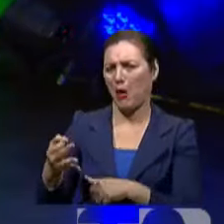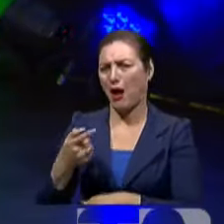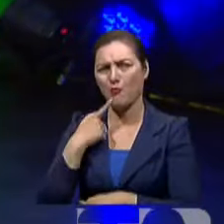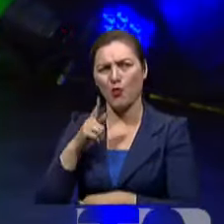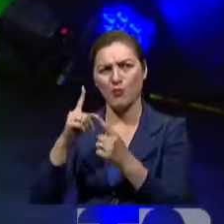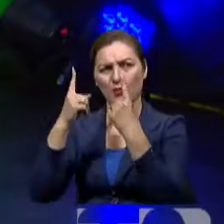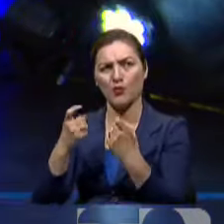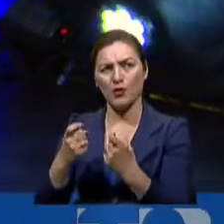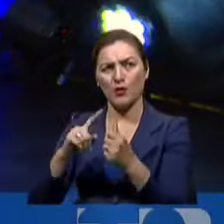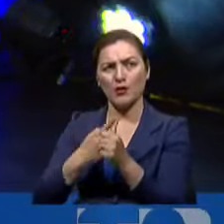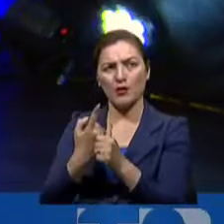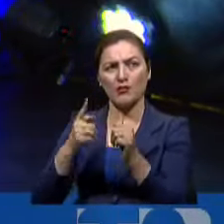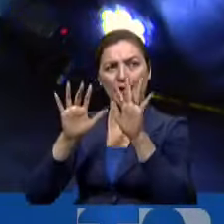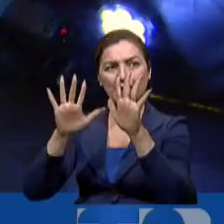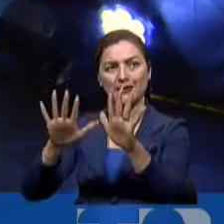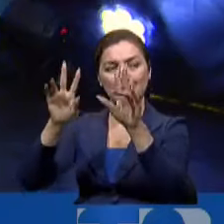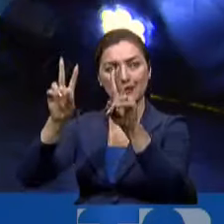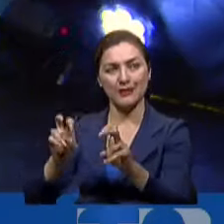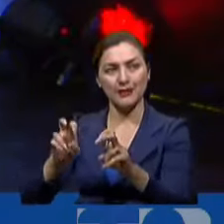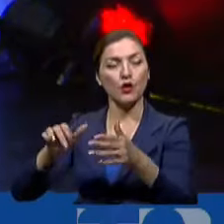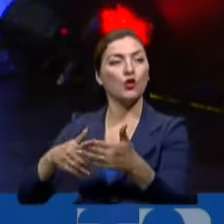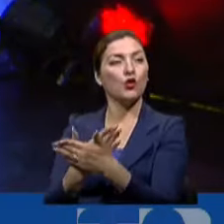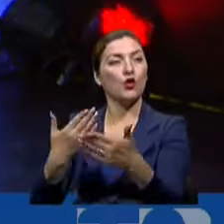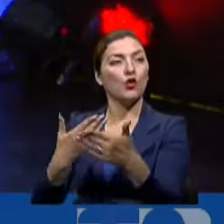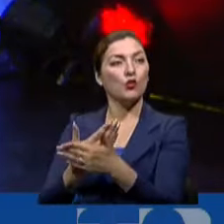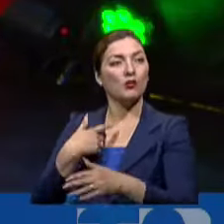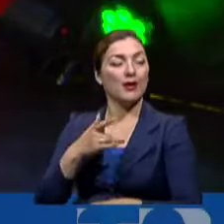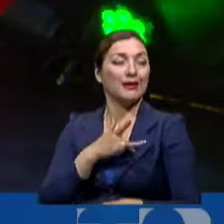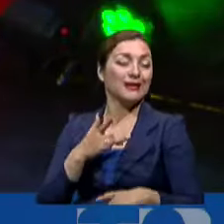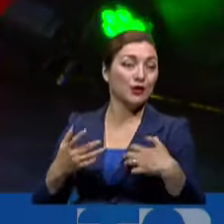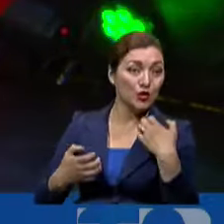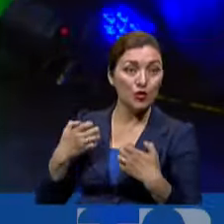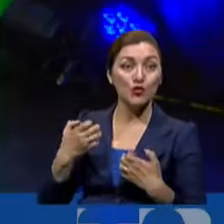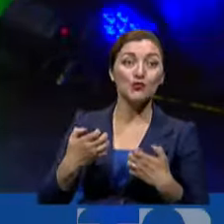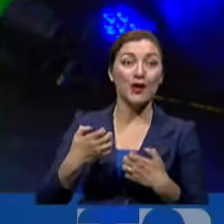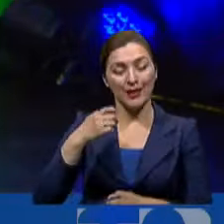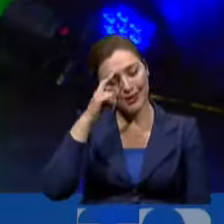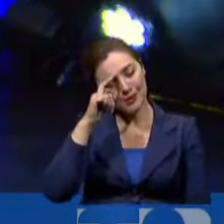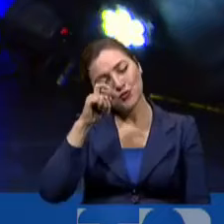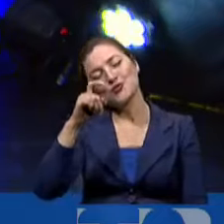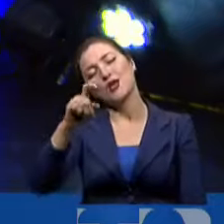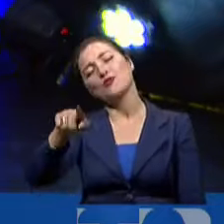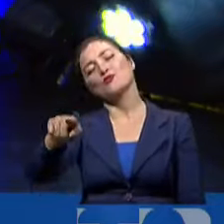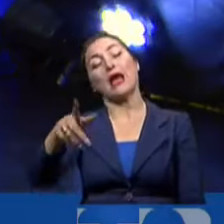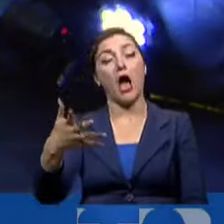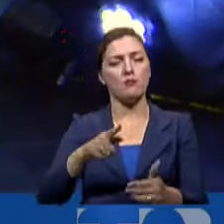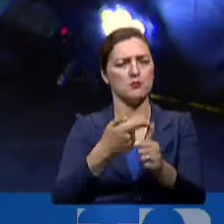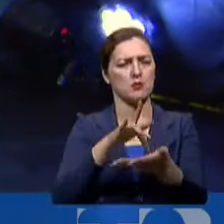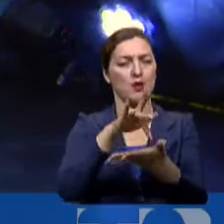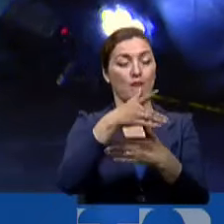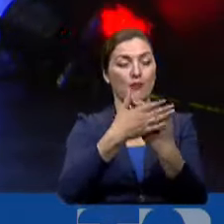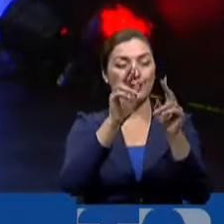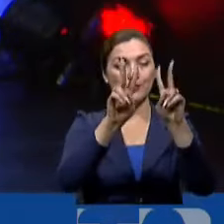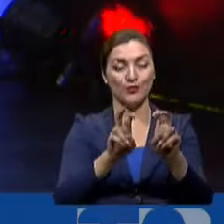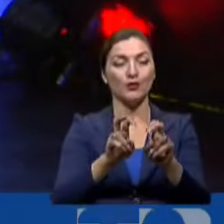es el primero de 10 temas inéditos nuevos, nuevecitos, y estoy muy emocionado porque Soñándote es el primer sencillo promocional. Y bueno, pues